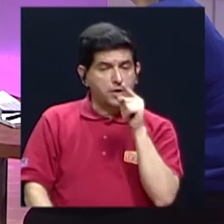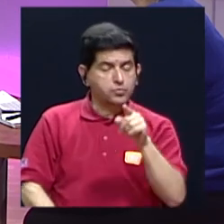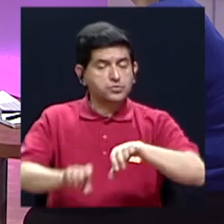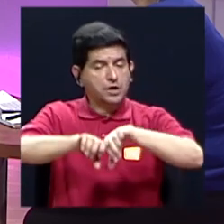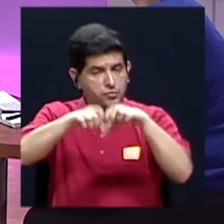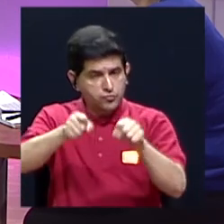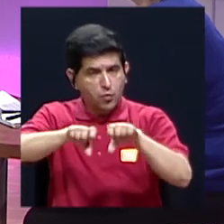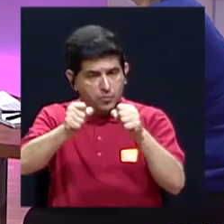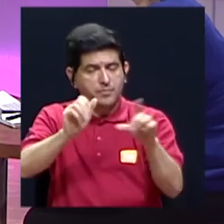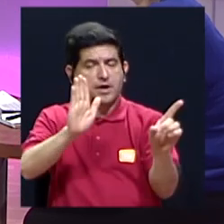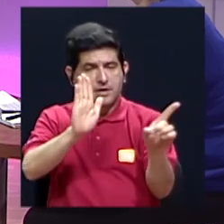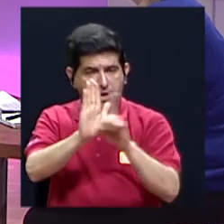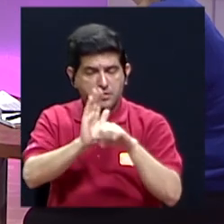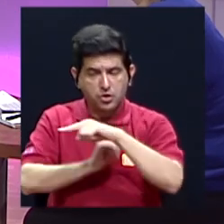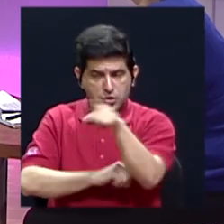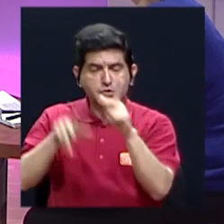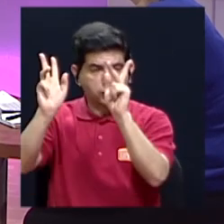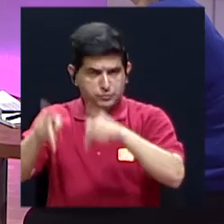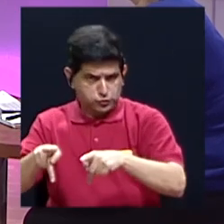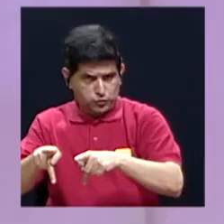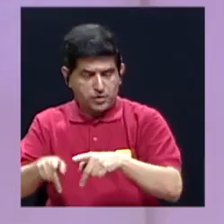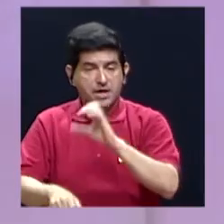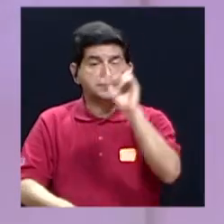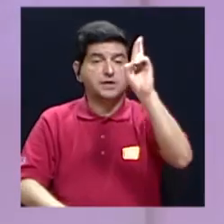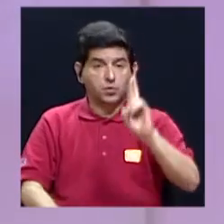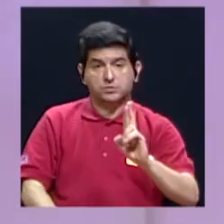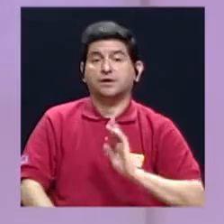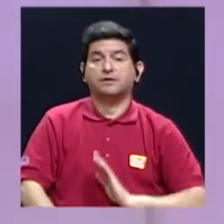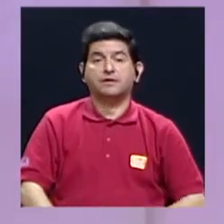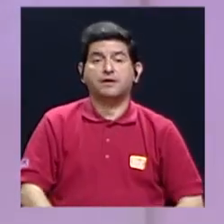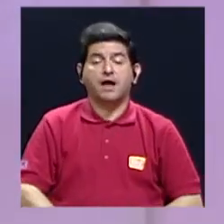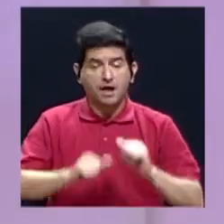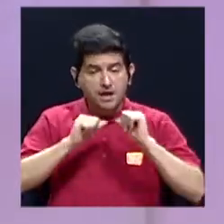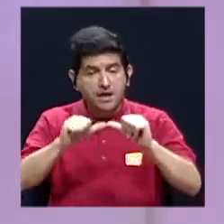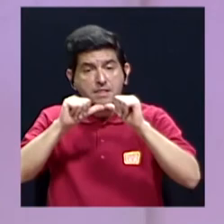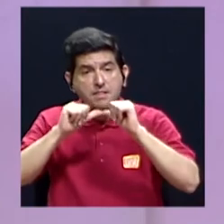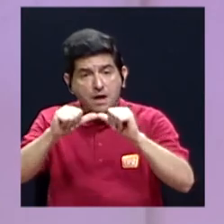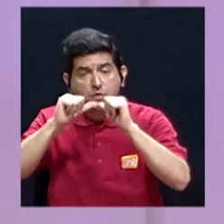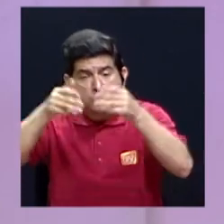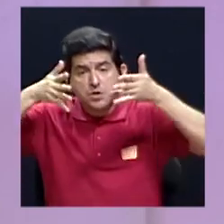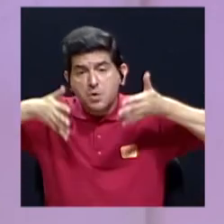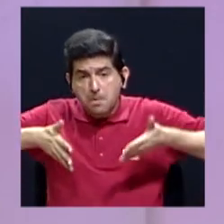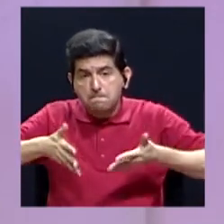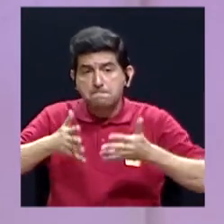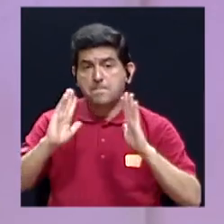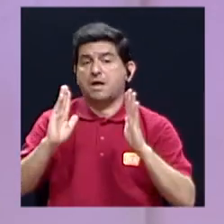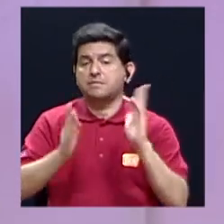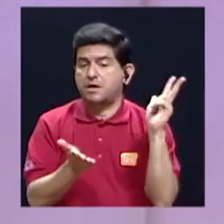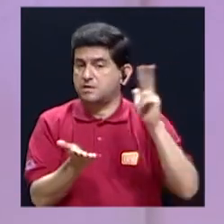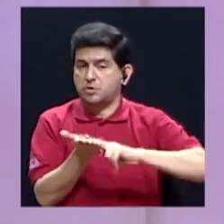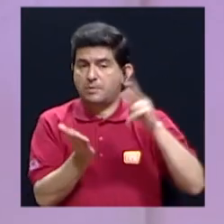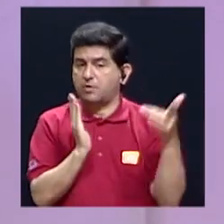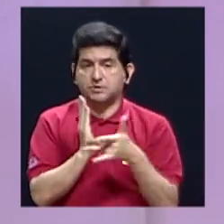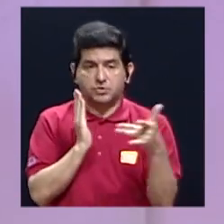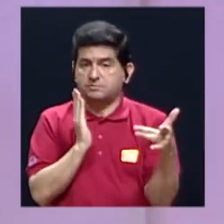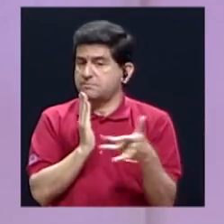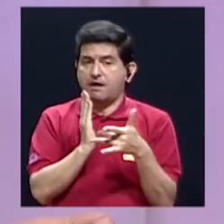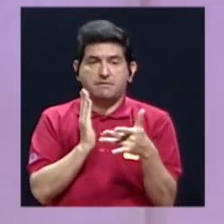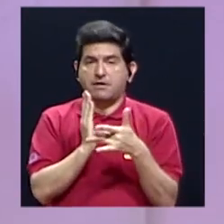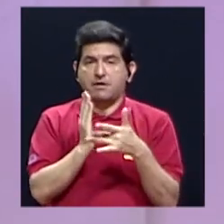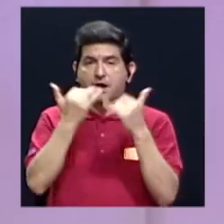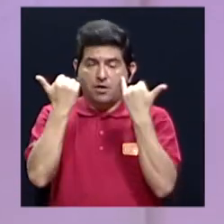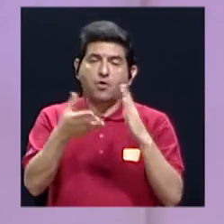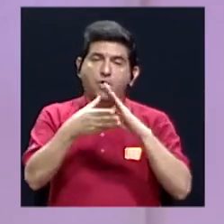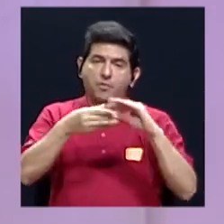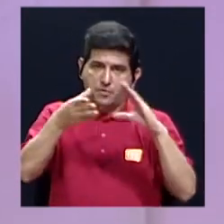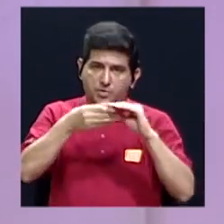han violentado el derecho de estas personas en Costa Rica, y sistemáticamente, mientras no se apruebe la técnica, como ya